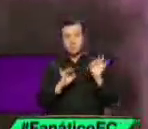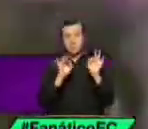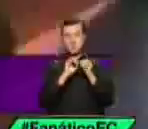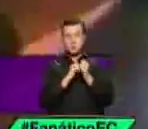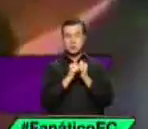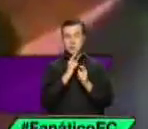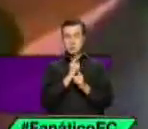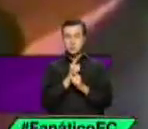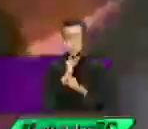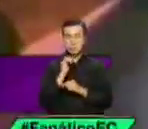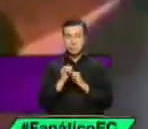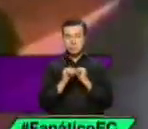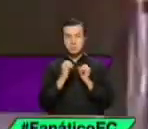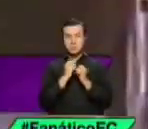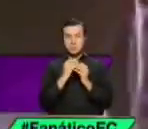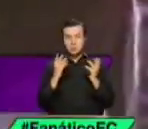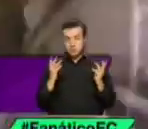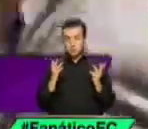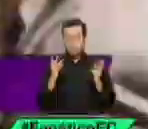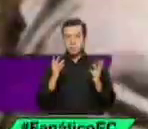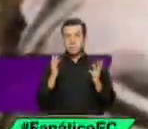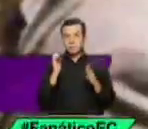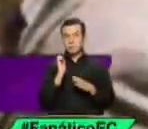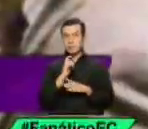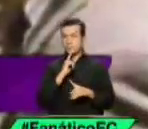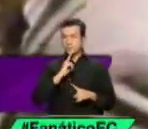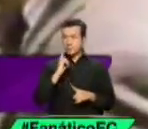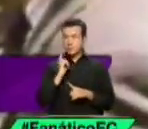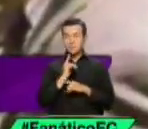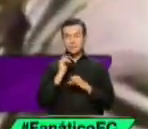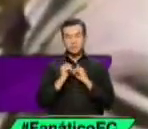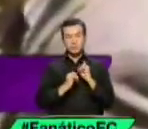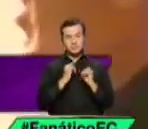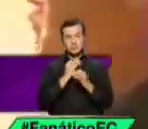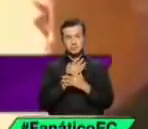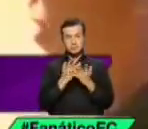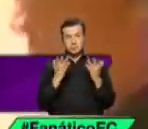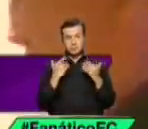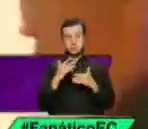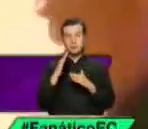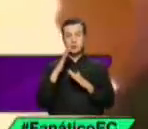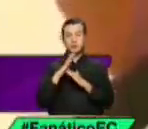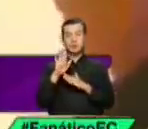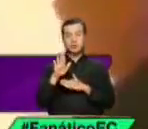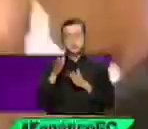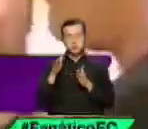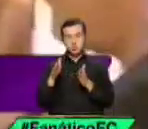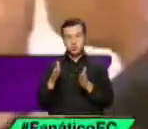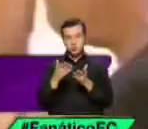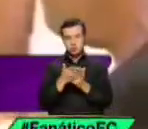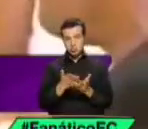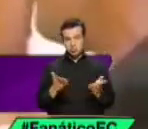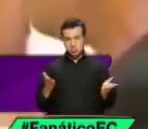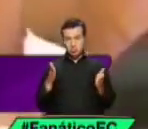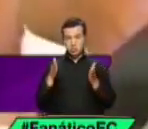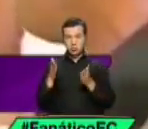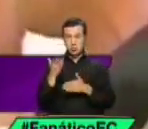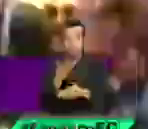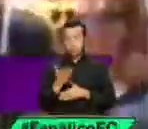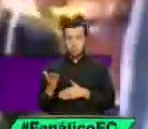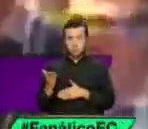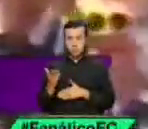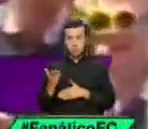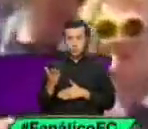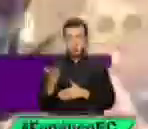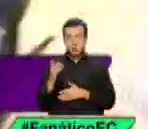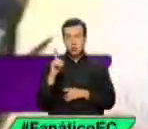deportivo a nivel nacional y también desde el Ecuador a nivel internacional. Que haya paz en su tumba, en la tumba de, como